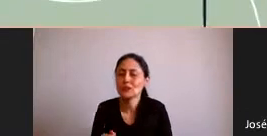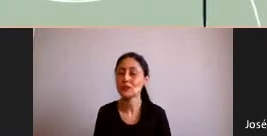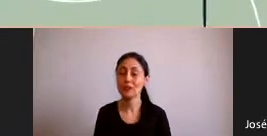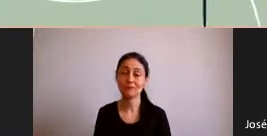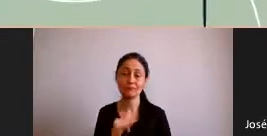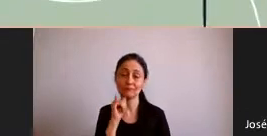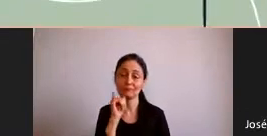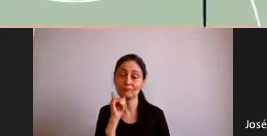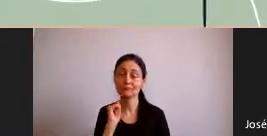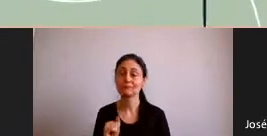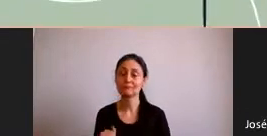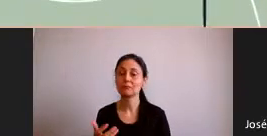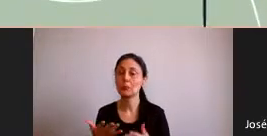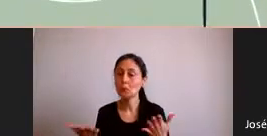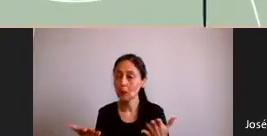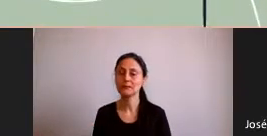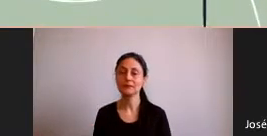Bueno.